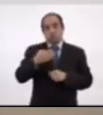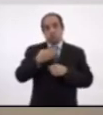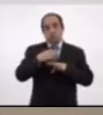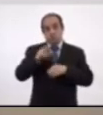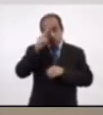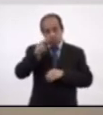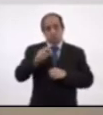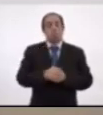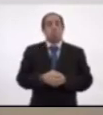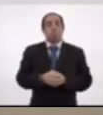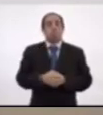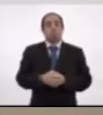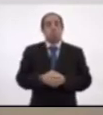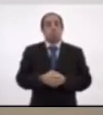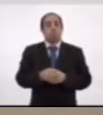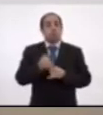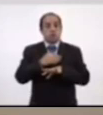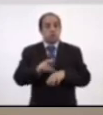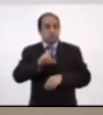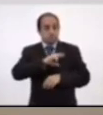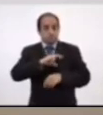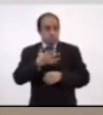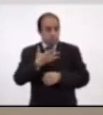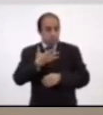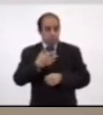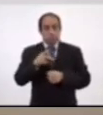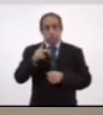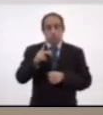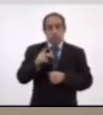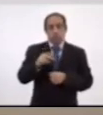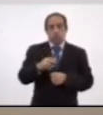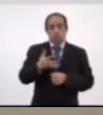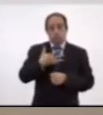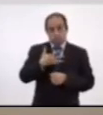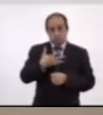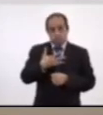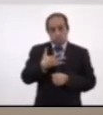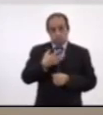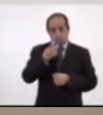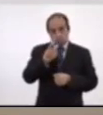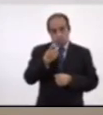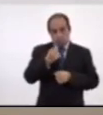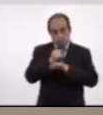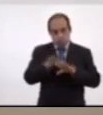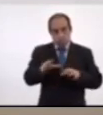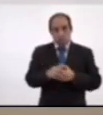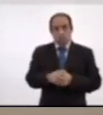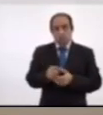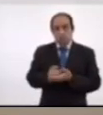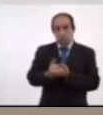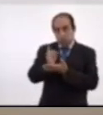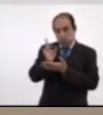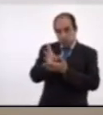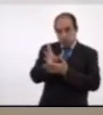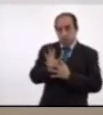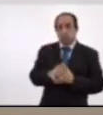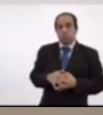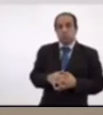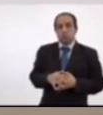El dato de los privados no lo tenemos, pero en cuanto tengamos esa información la podemos